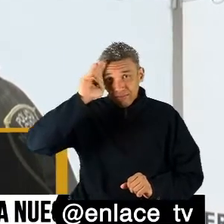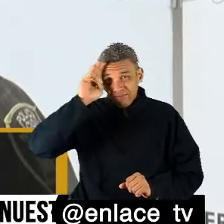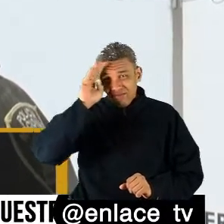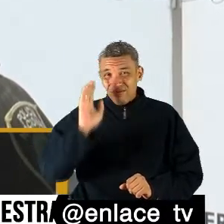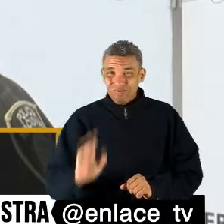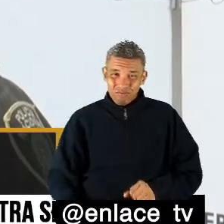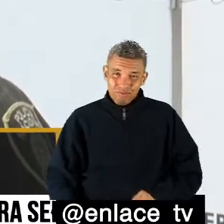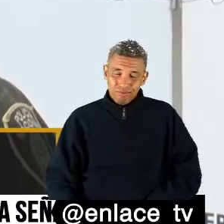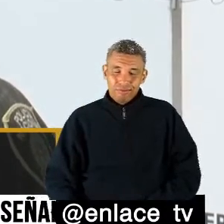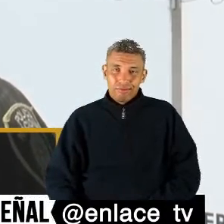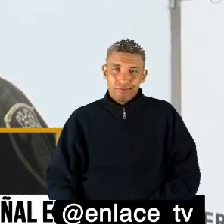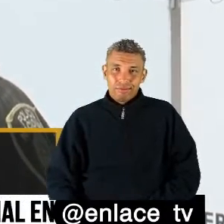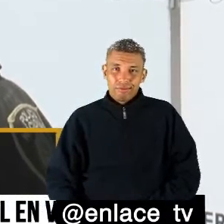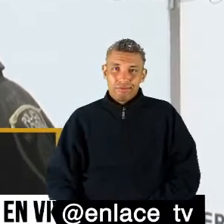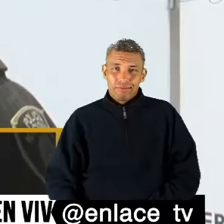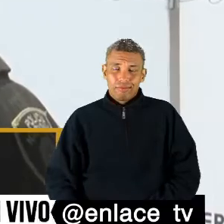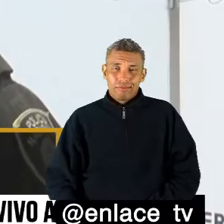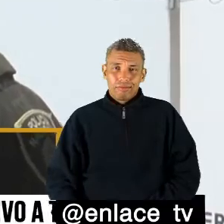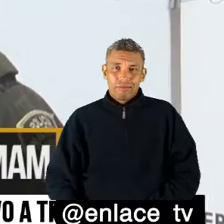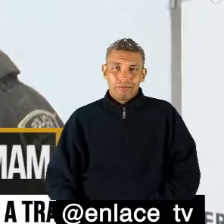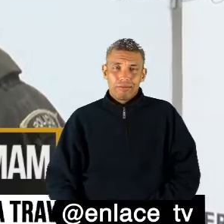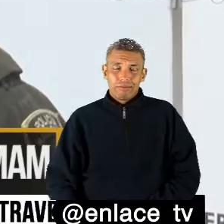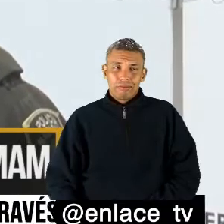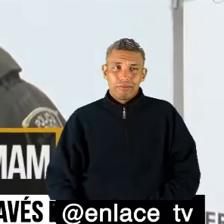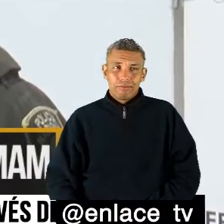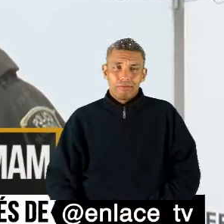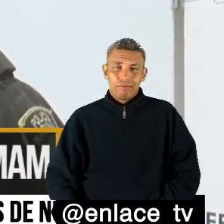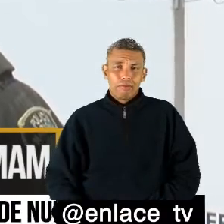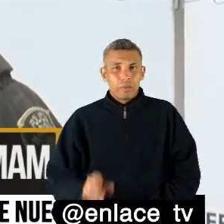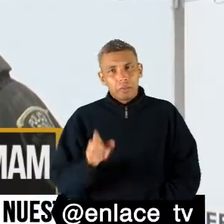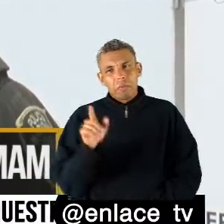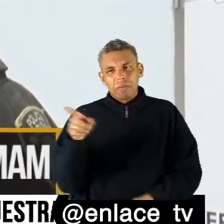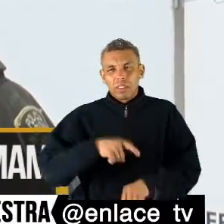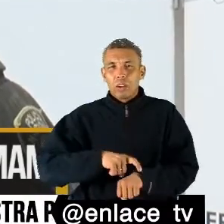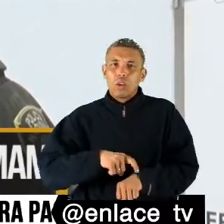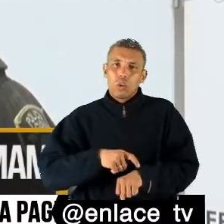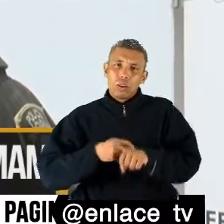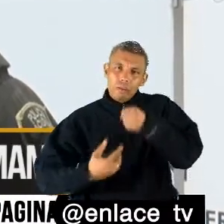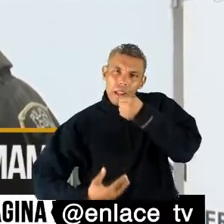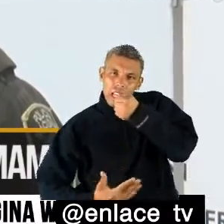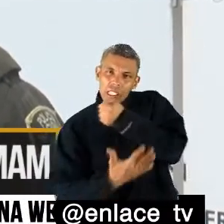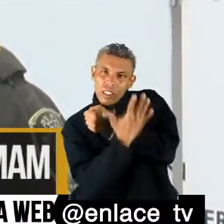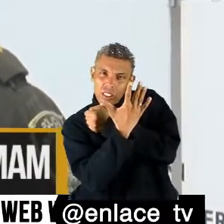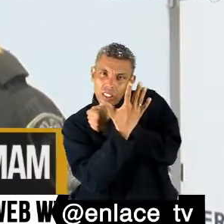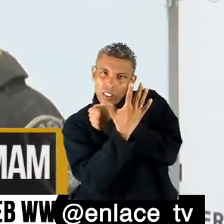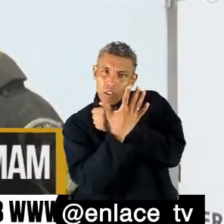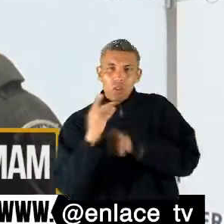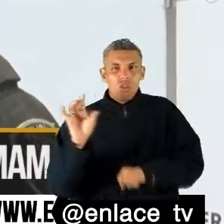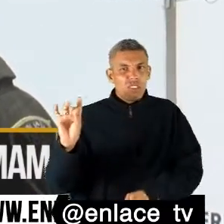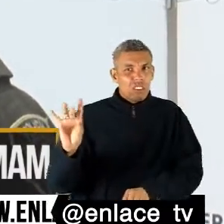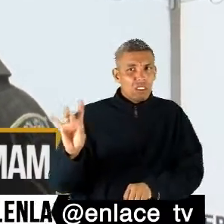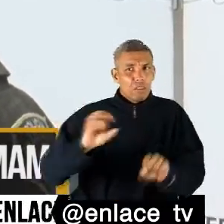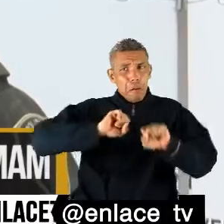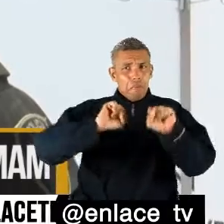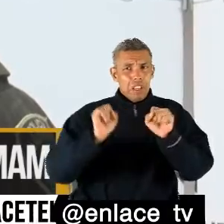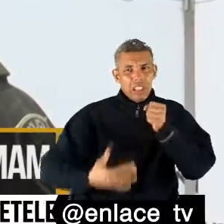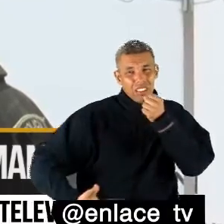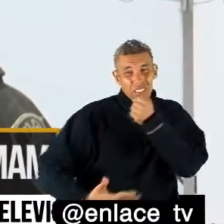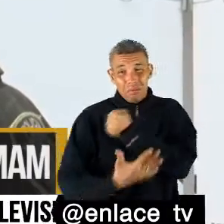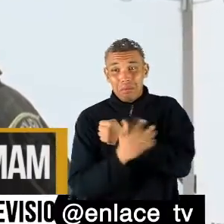tristeza ante la pérdida de un compañero quien a las 5 y cuarto de la mañana, por razones que en el momento desconocemos y que son materia de